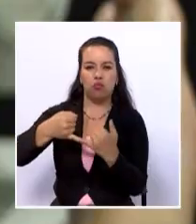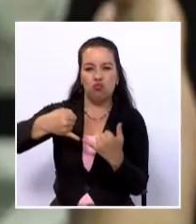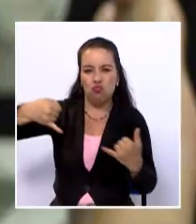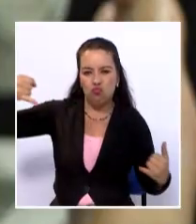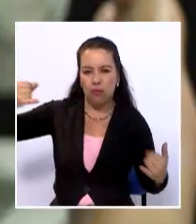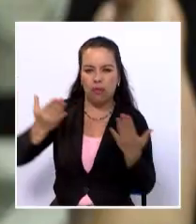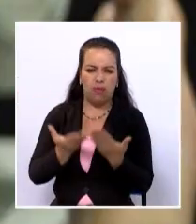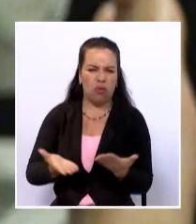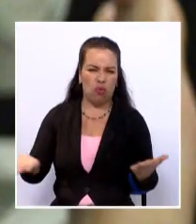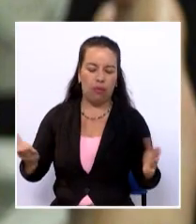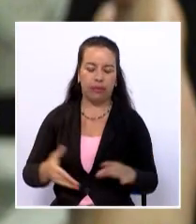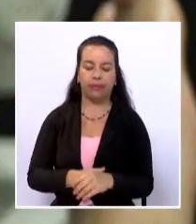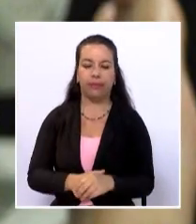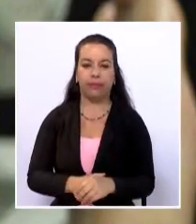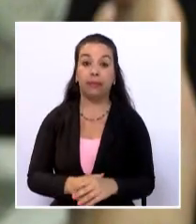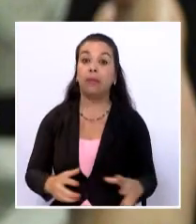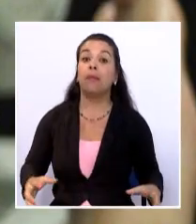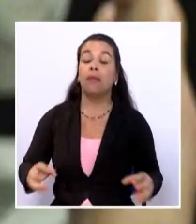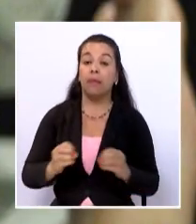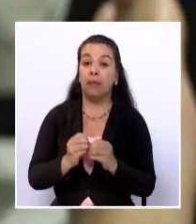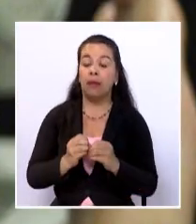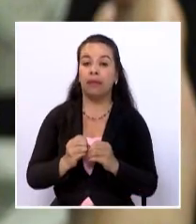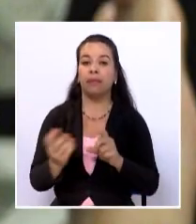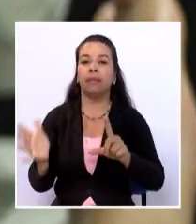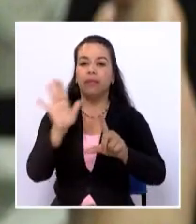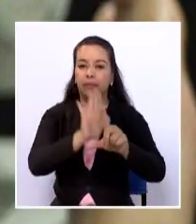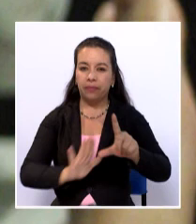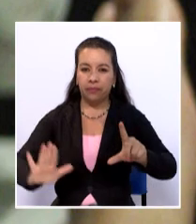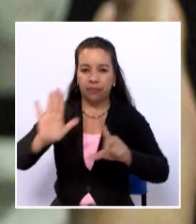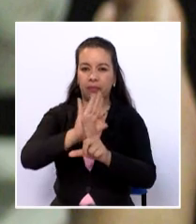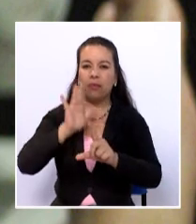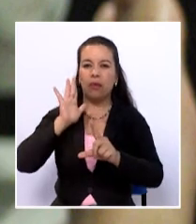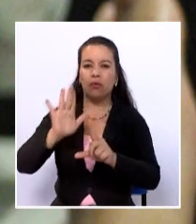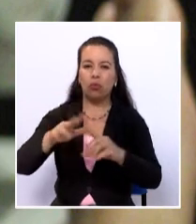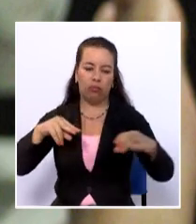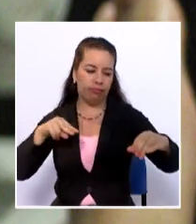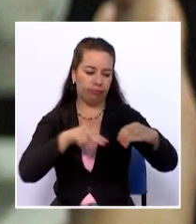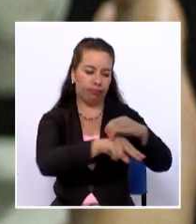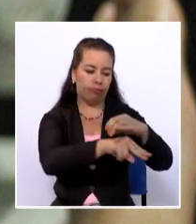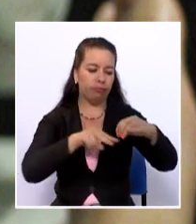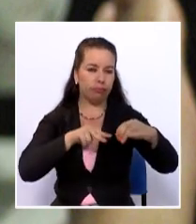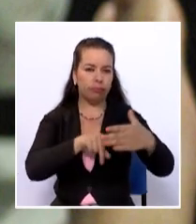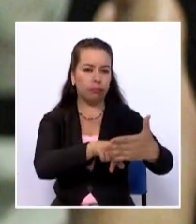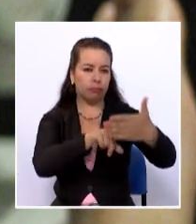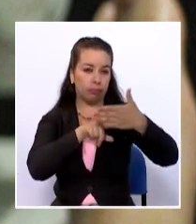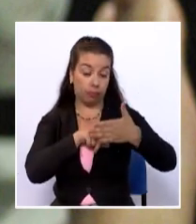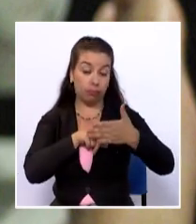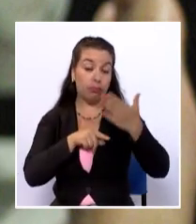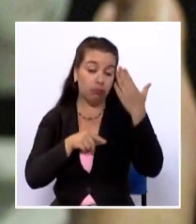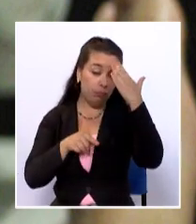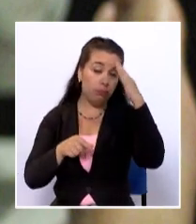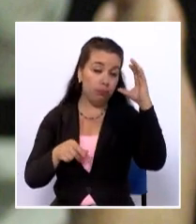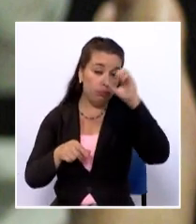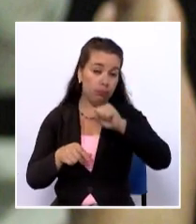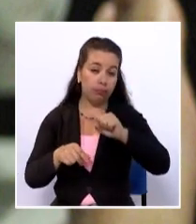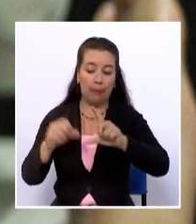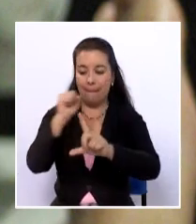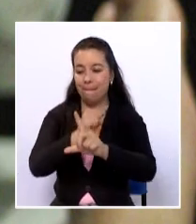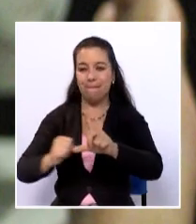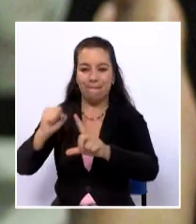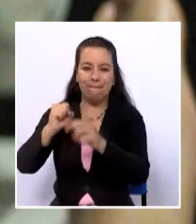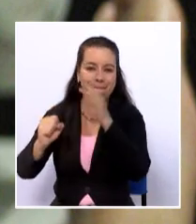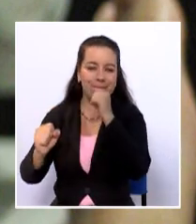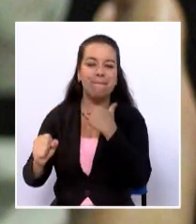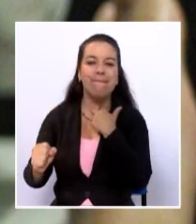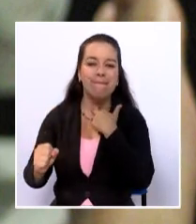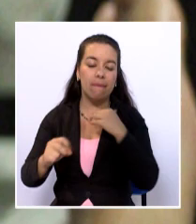pueden observar y la ecografía se complementa con la resonancia magnética donde obviamente le cobramos no puede llegar en este caso específico